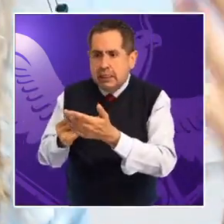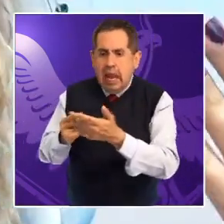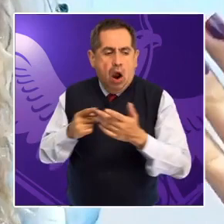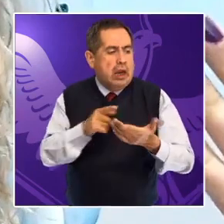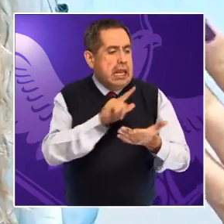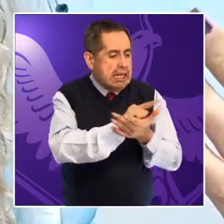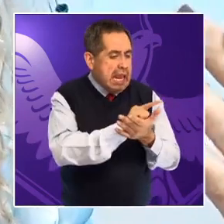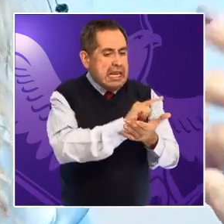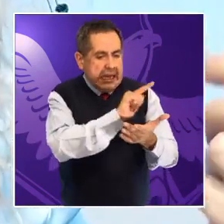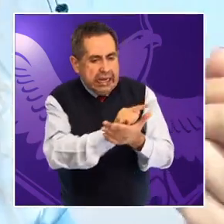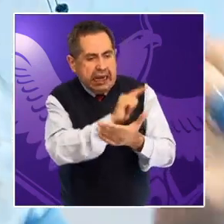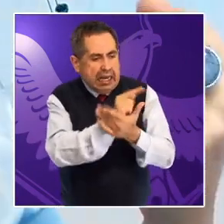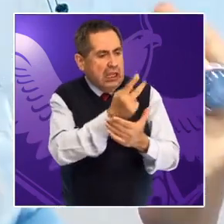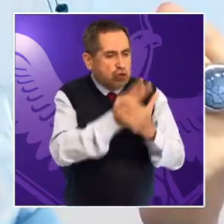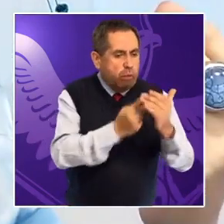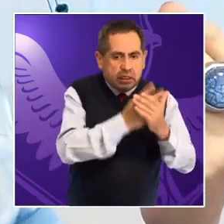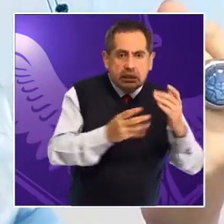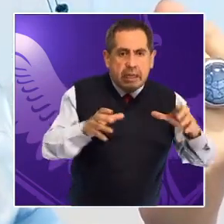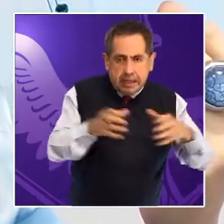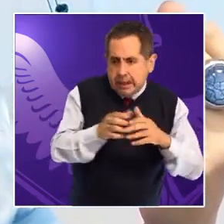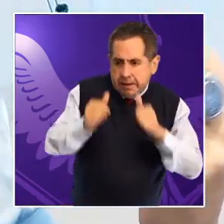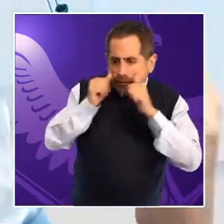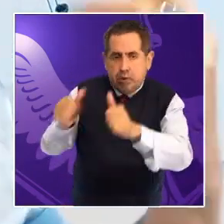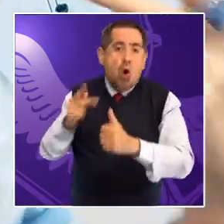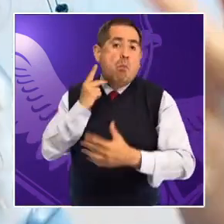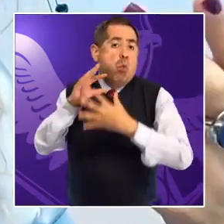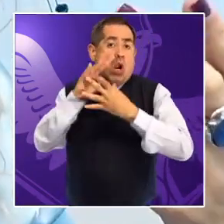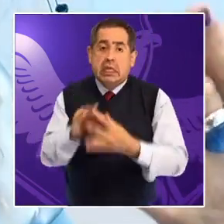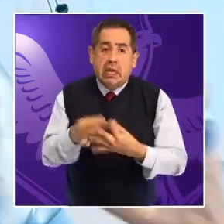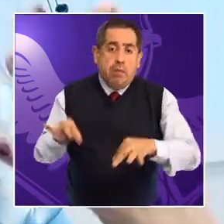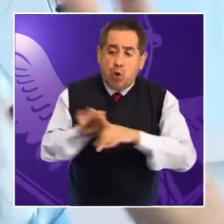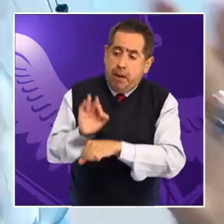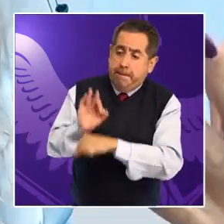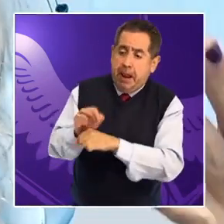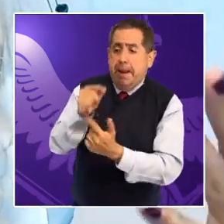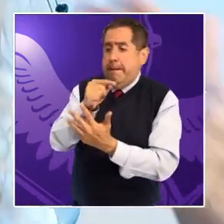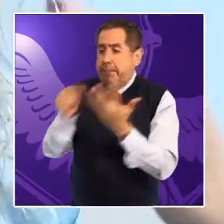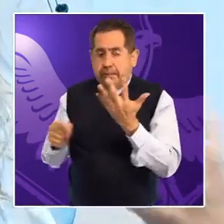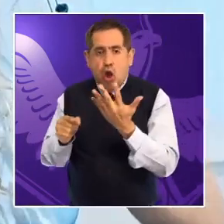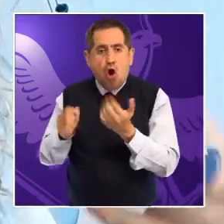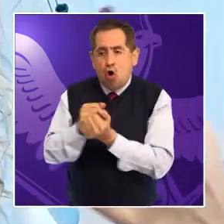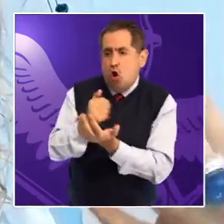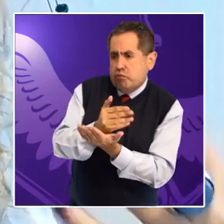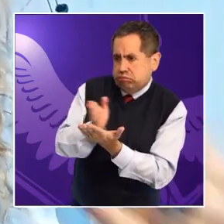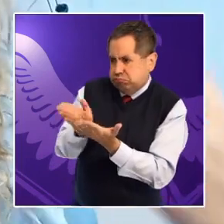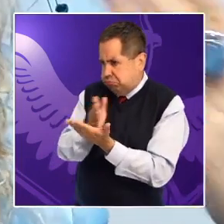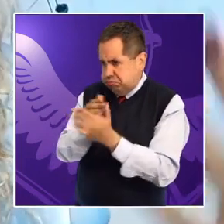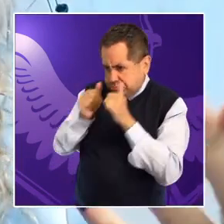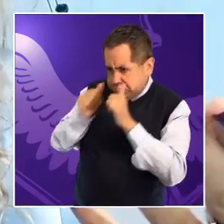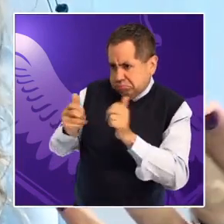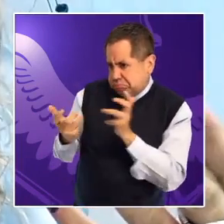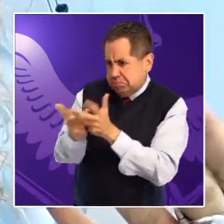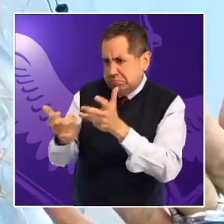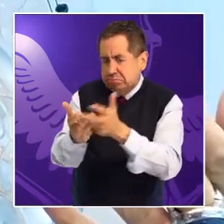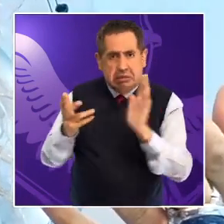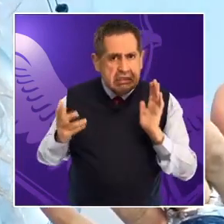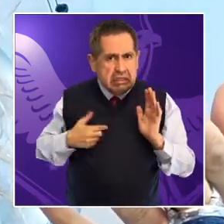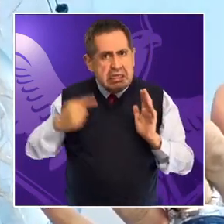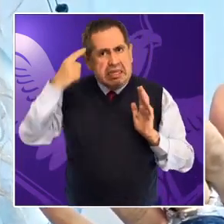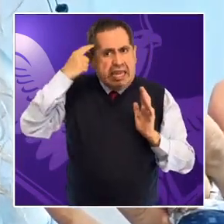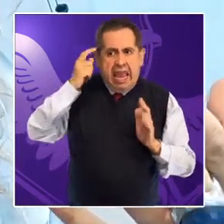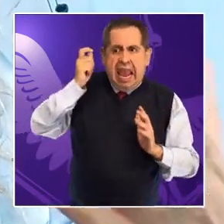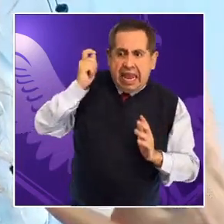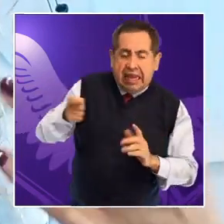teorías que den respuesta a eso, de la necesidad de intersección de normas. Todo esto está y de la entonces necesaria intersección de una